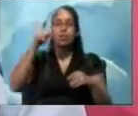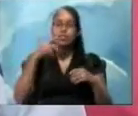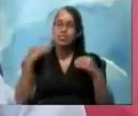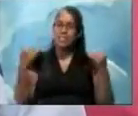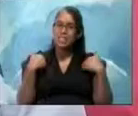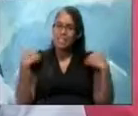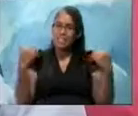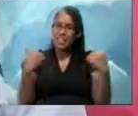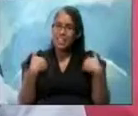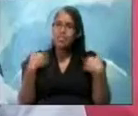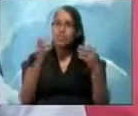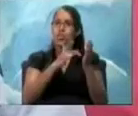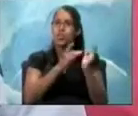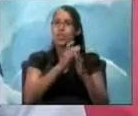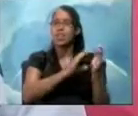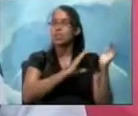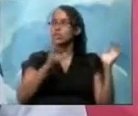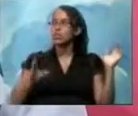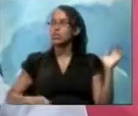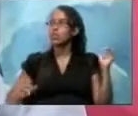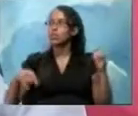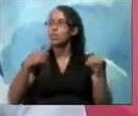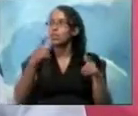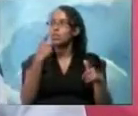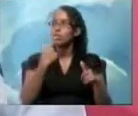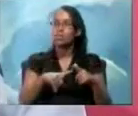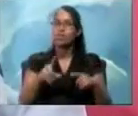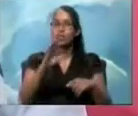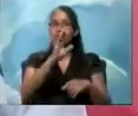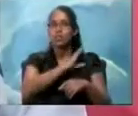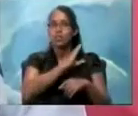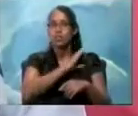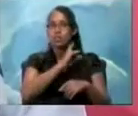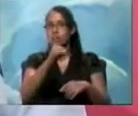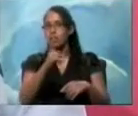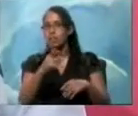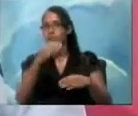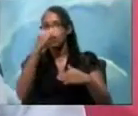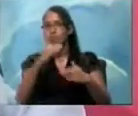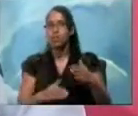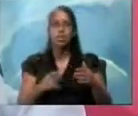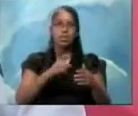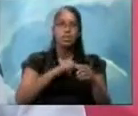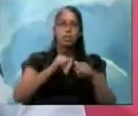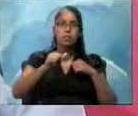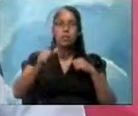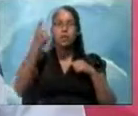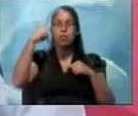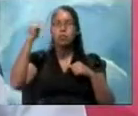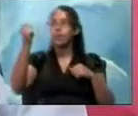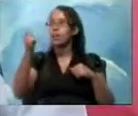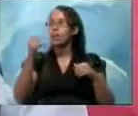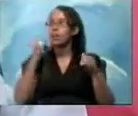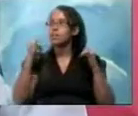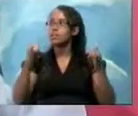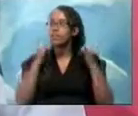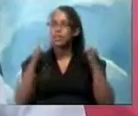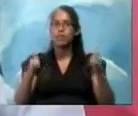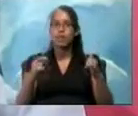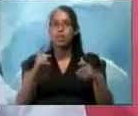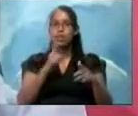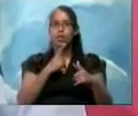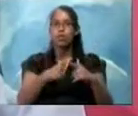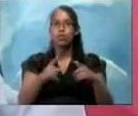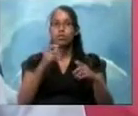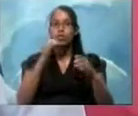sacrificio de Cristo, mientras que otros toman esta medida o esta semana para celebrar de otra